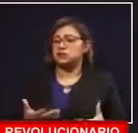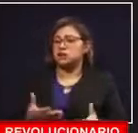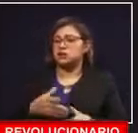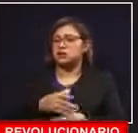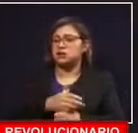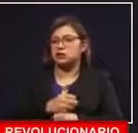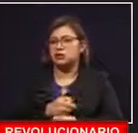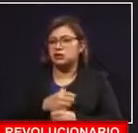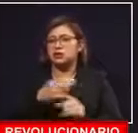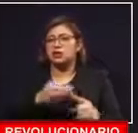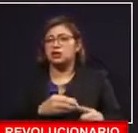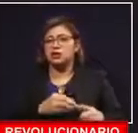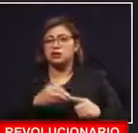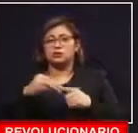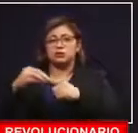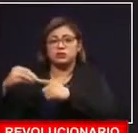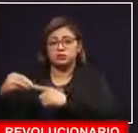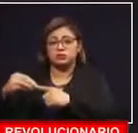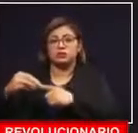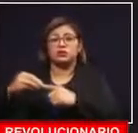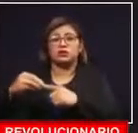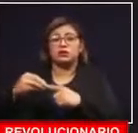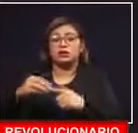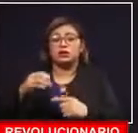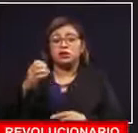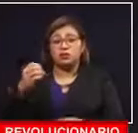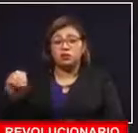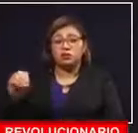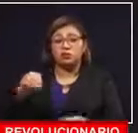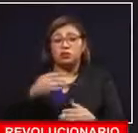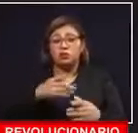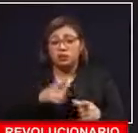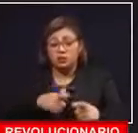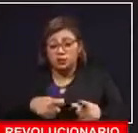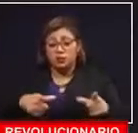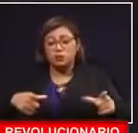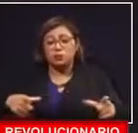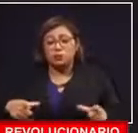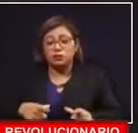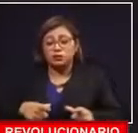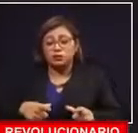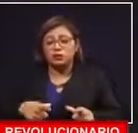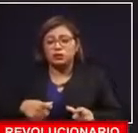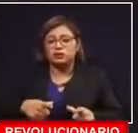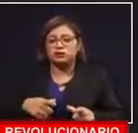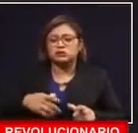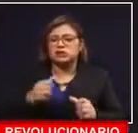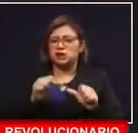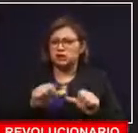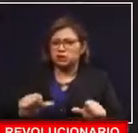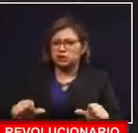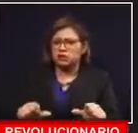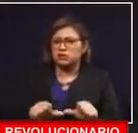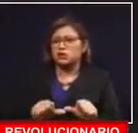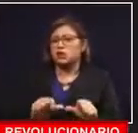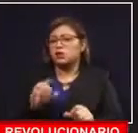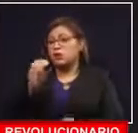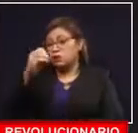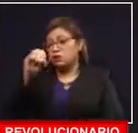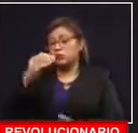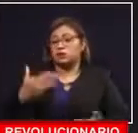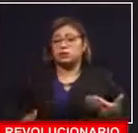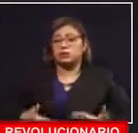convivencia, conveniencia administrativa o de servicio público. Conforme a lo dispuesto en el artículo 16 de la